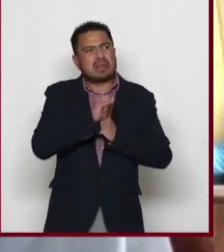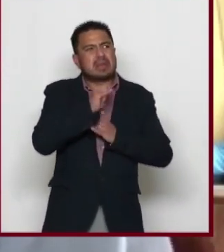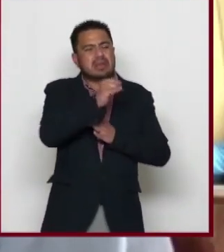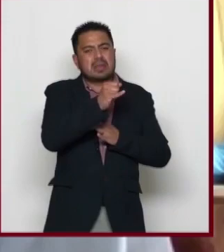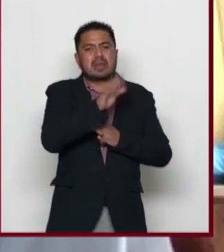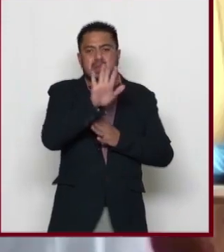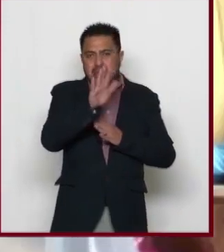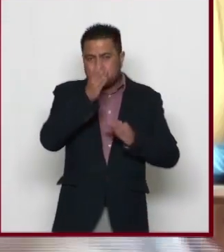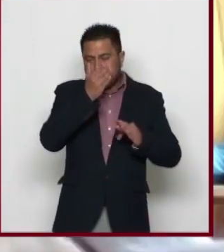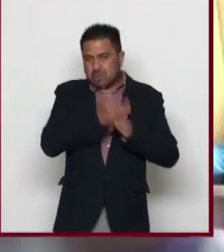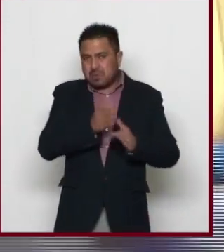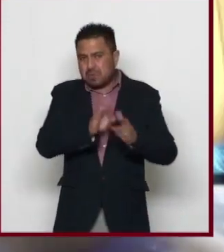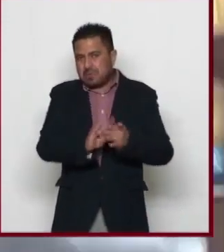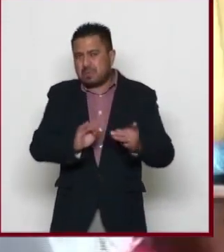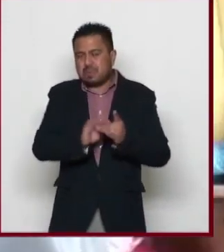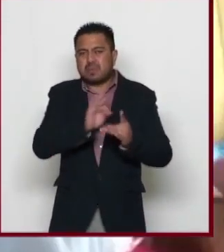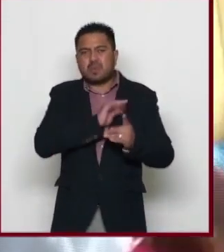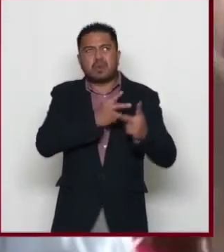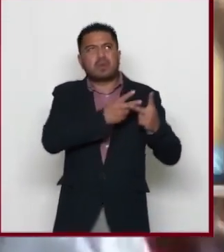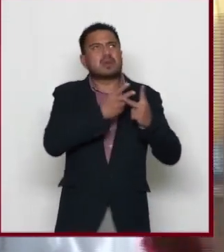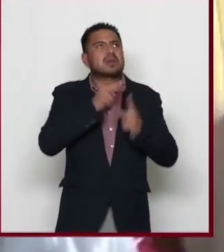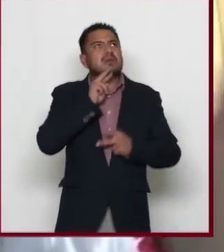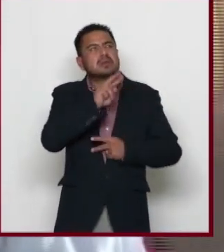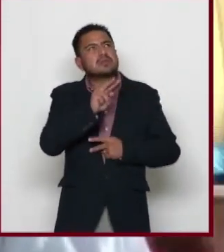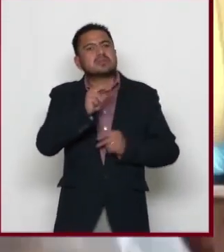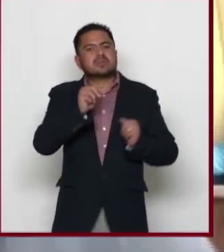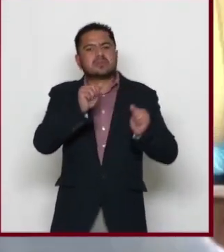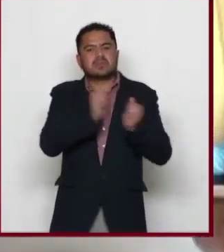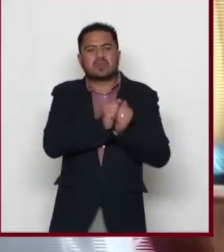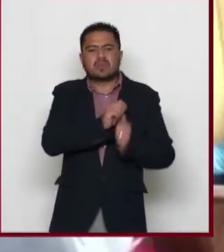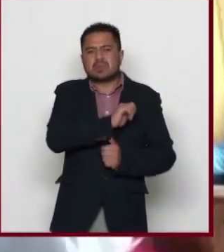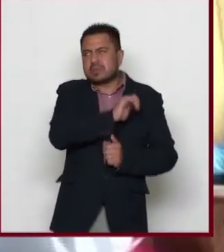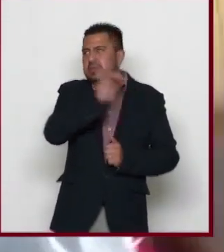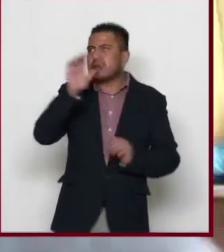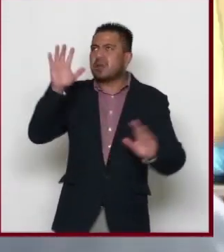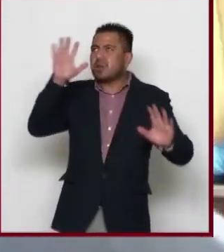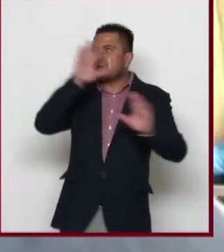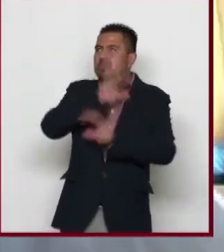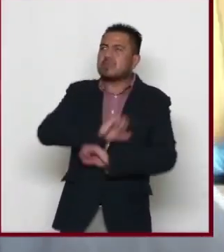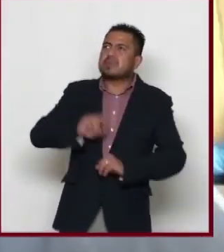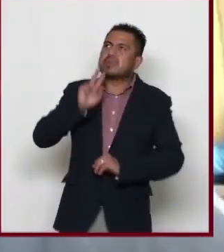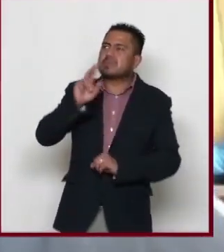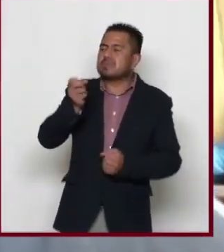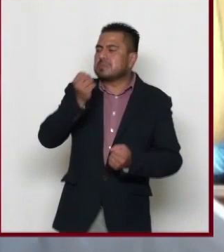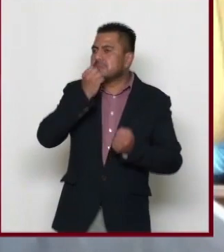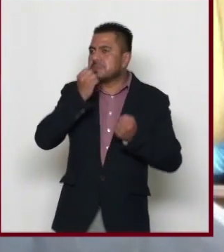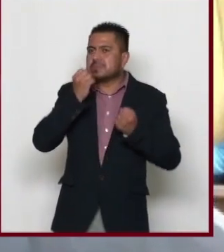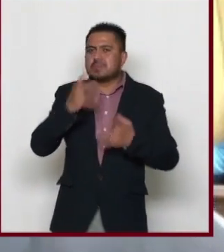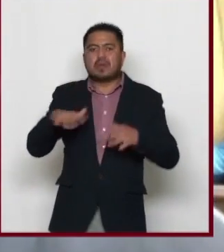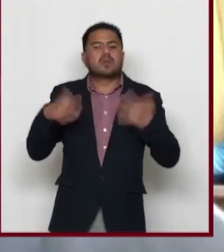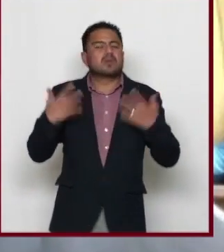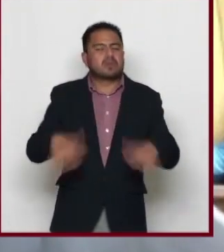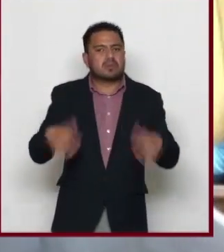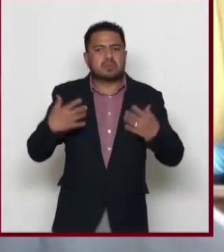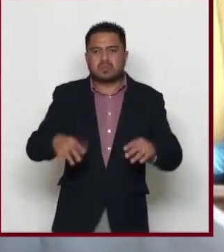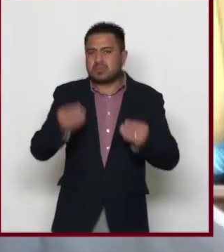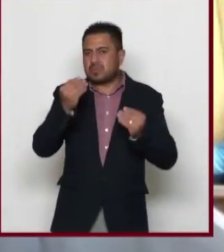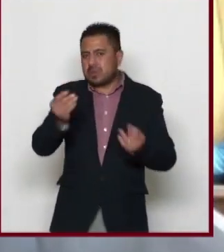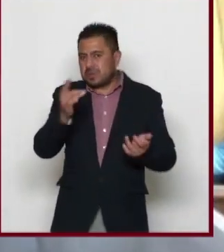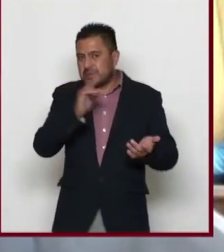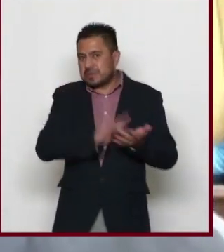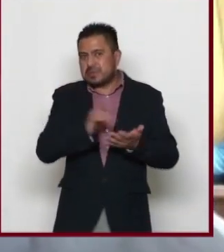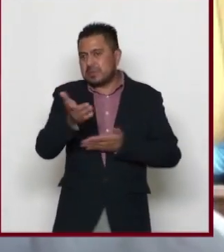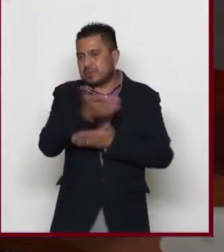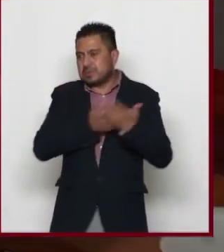SINTEX, y está un poco lejos de todo a propósito para poder ver las estrellas y el cielo oscuro se